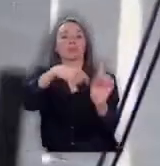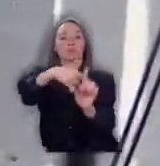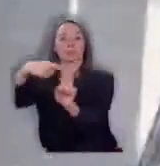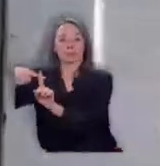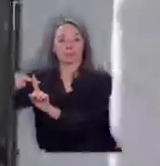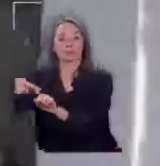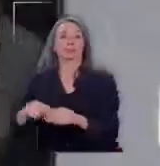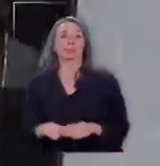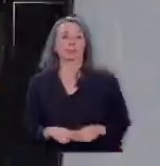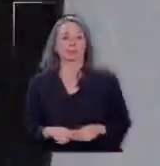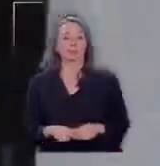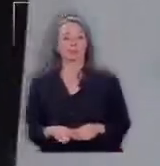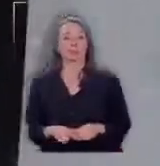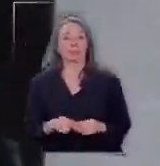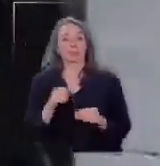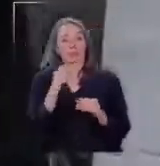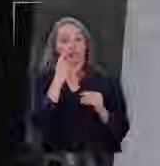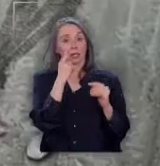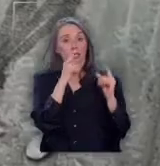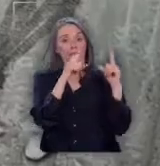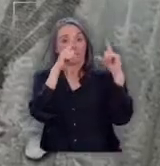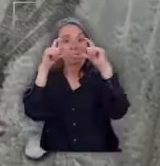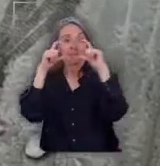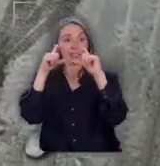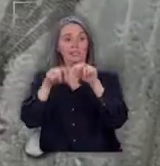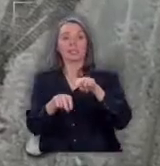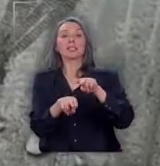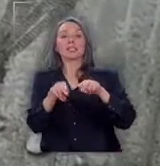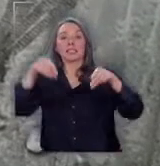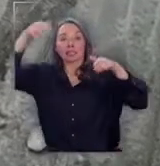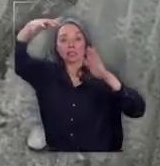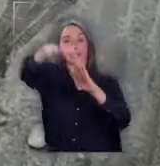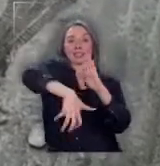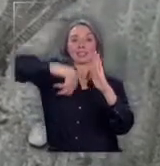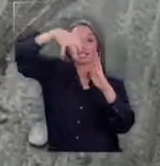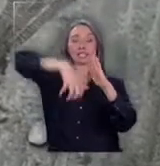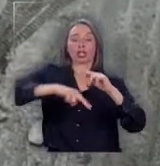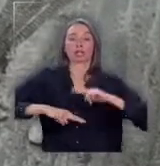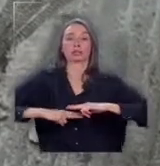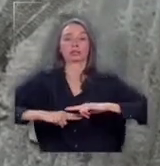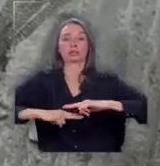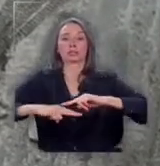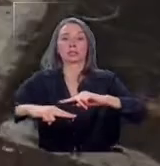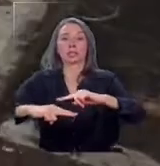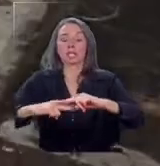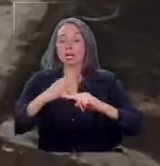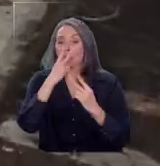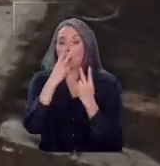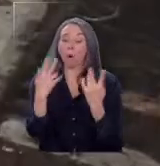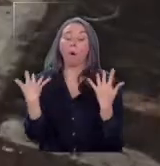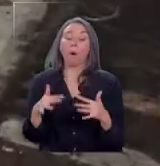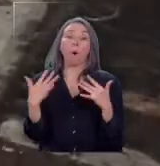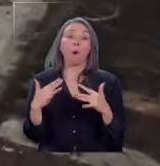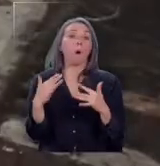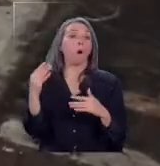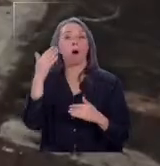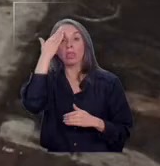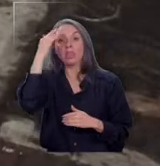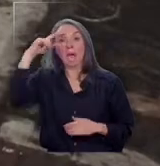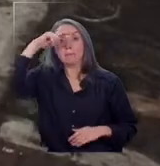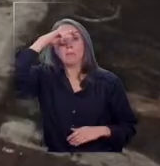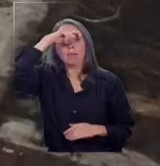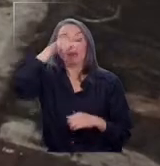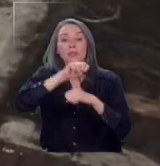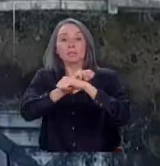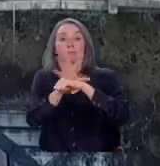funeral la postal de una fosa hecha con retroexcavadora marcó los días más grises del epicentro de la